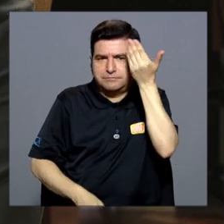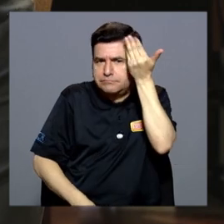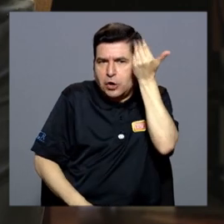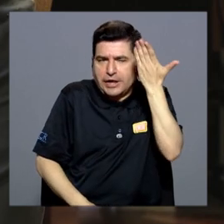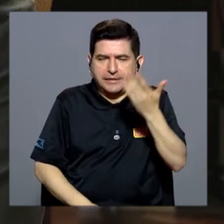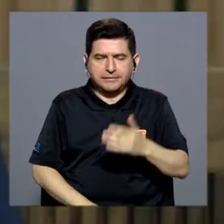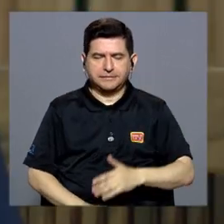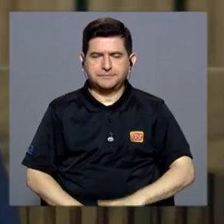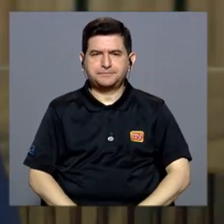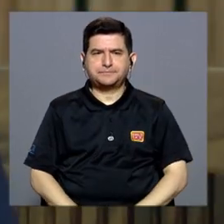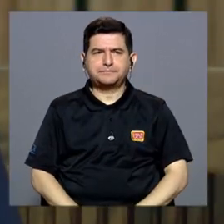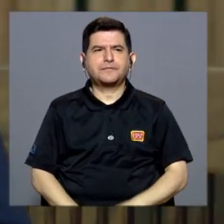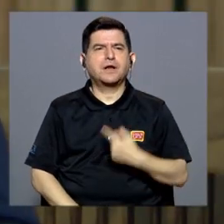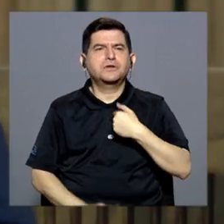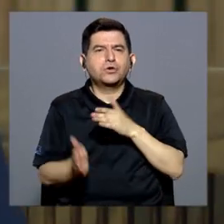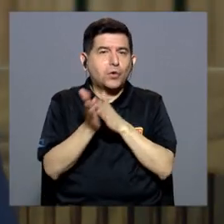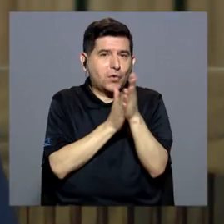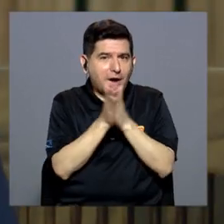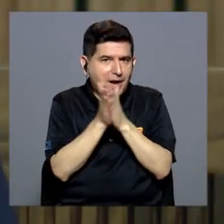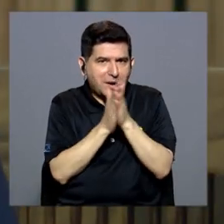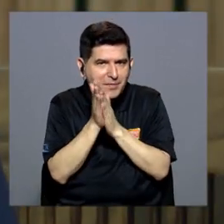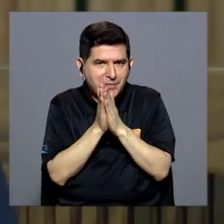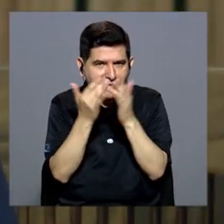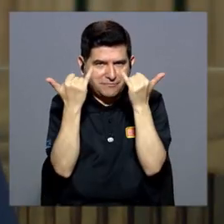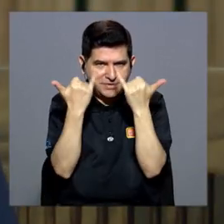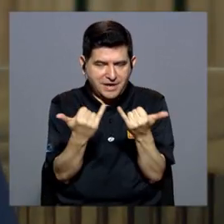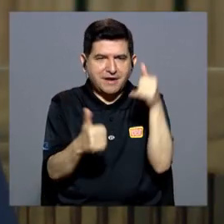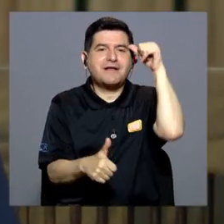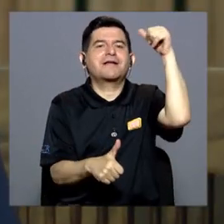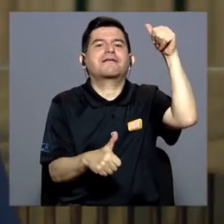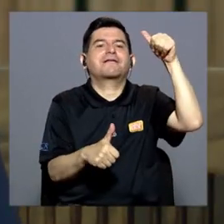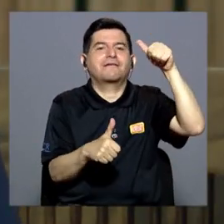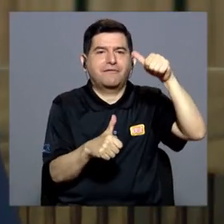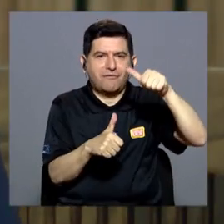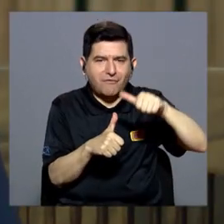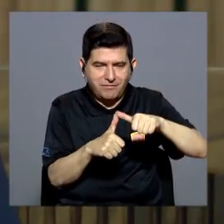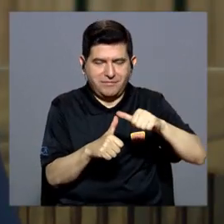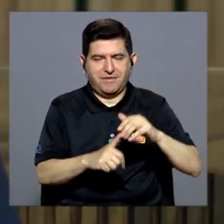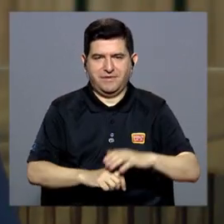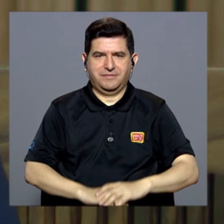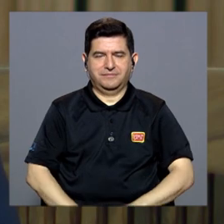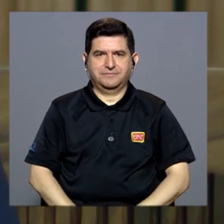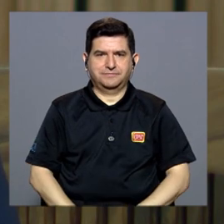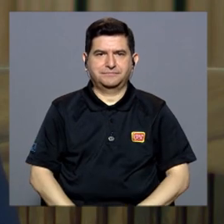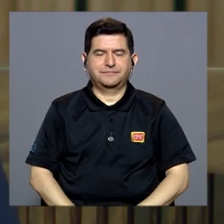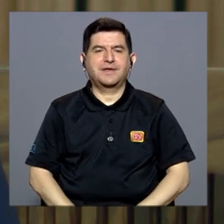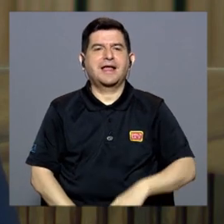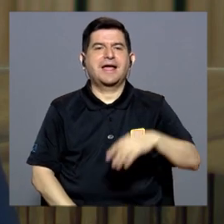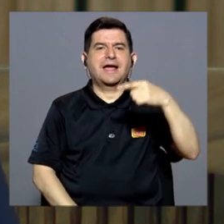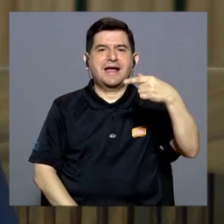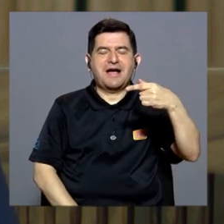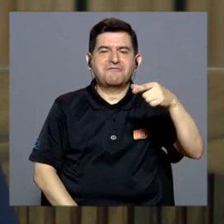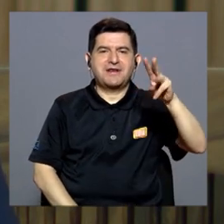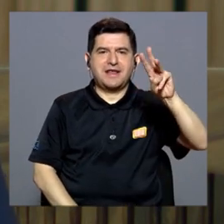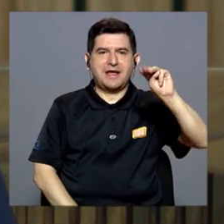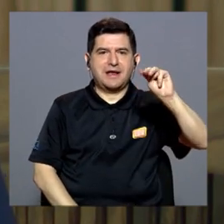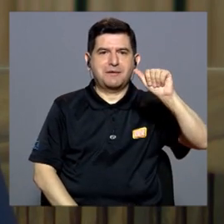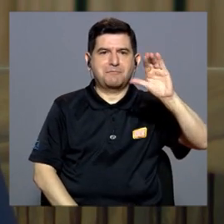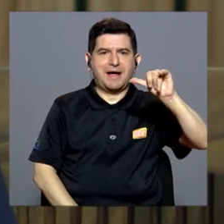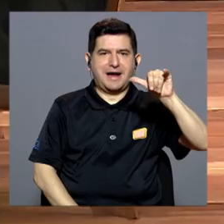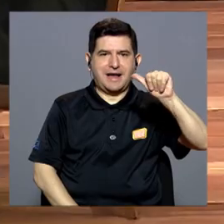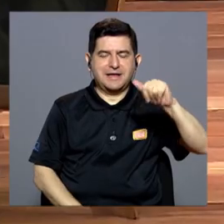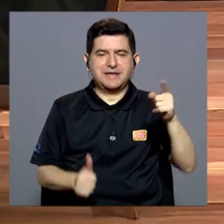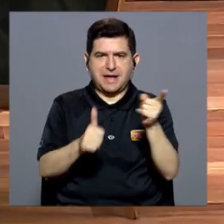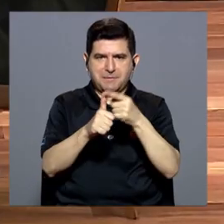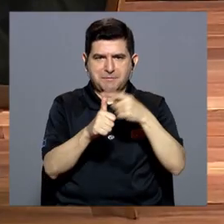Yo quisiera aprovechar esta oportunidad para recordar que fue don Gabriel Macaya Trejos, el primer